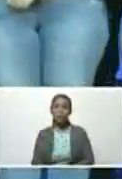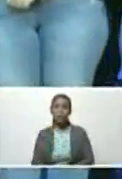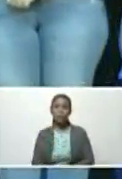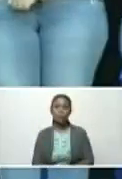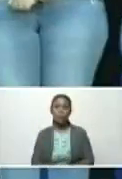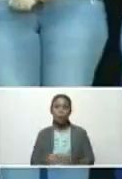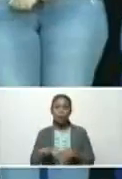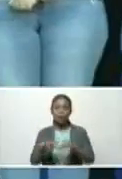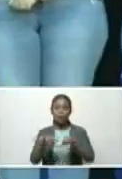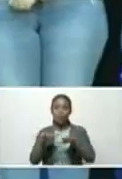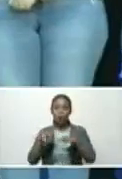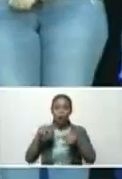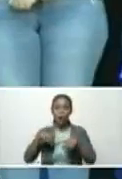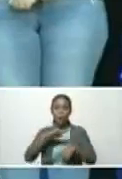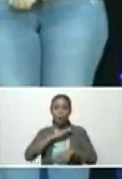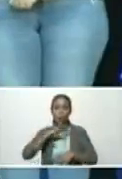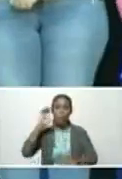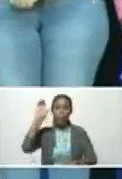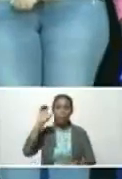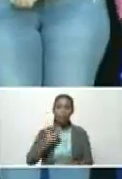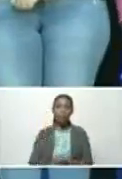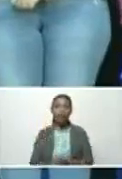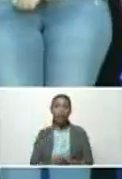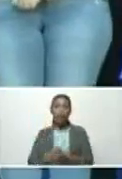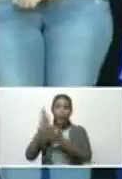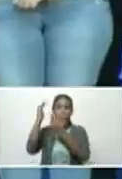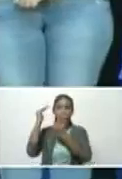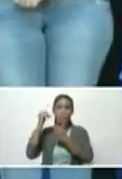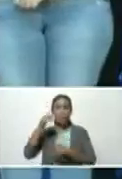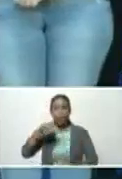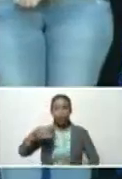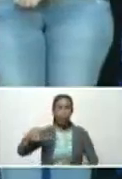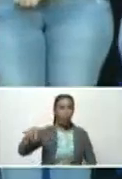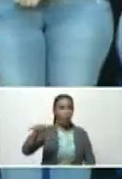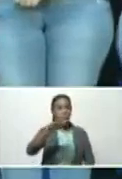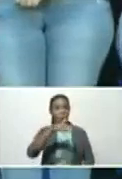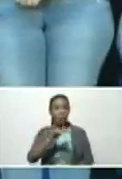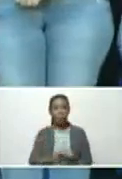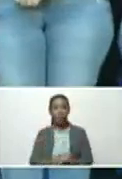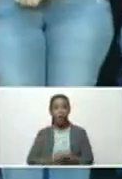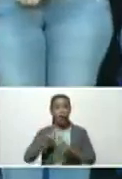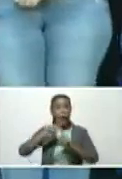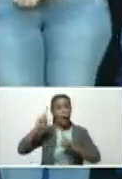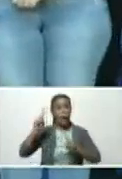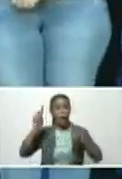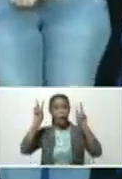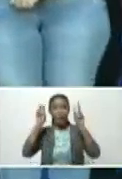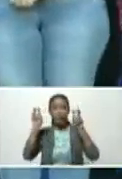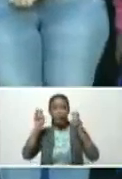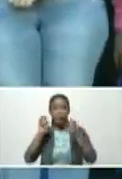belleza de la patria, esperanza de todos, energía renovadora.